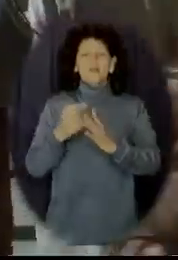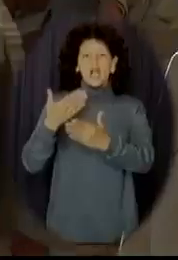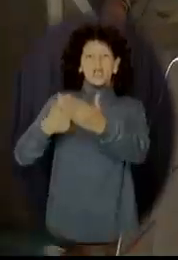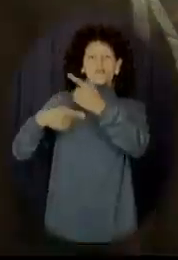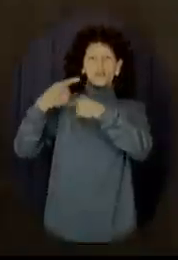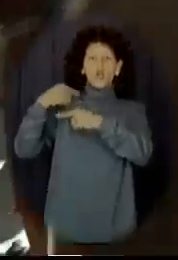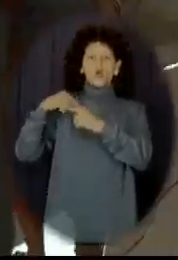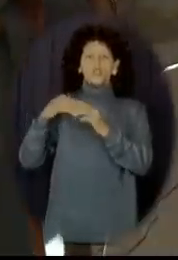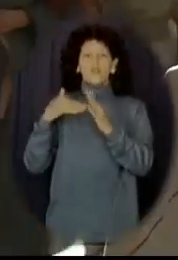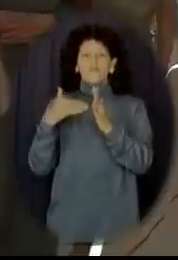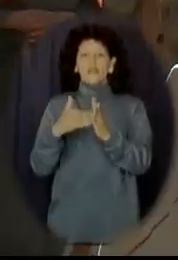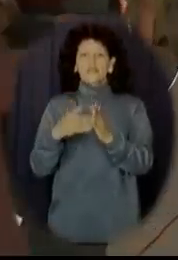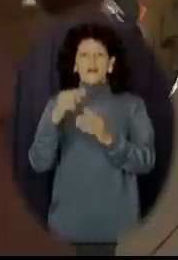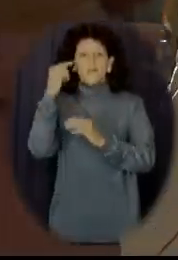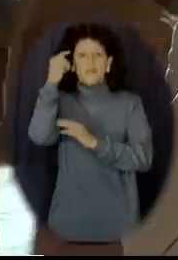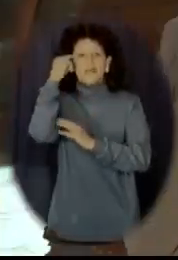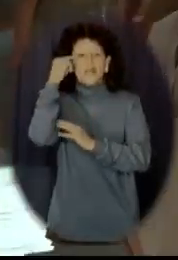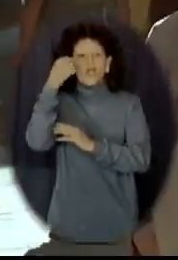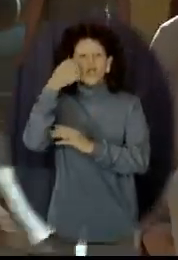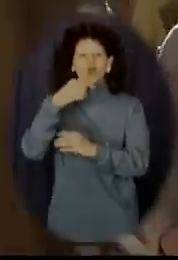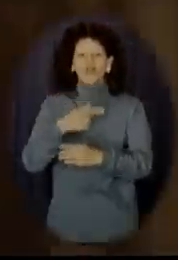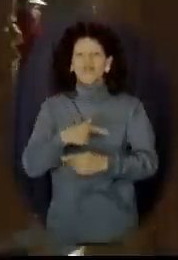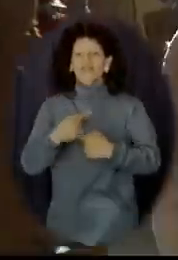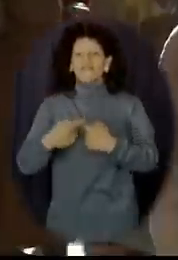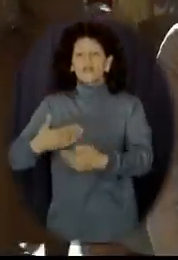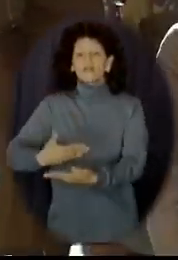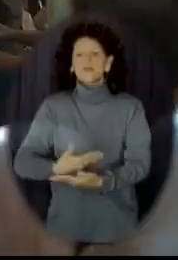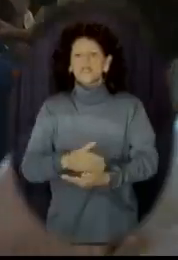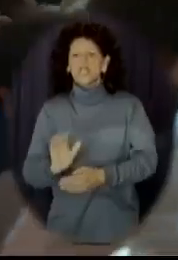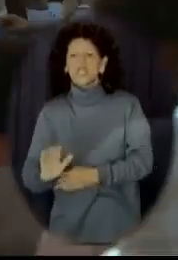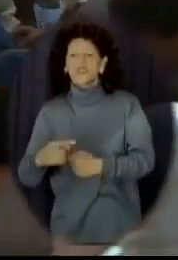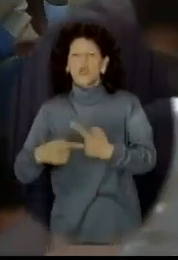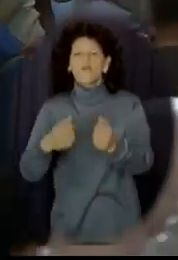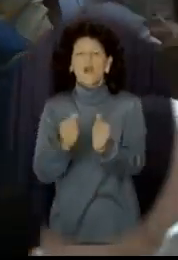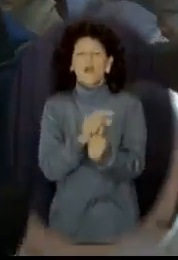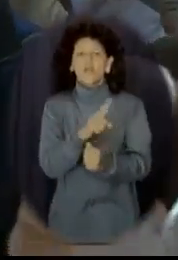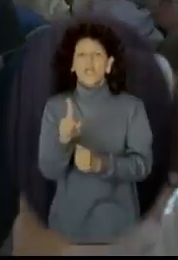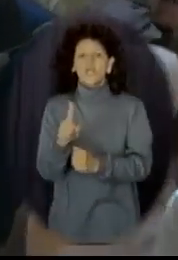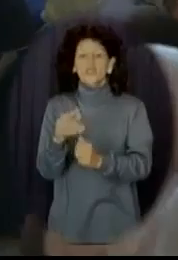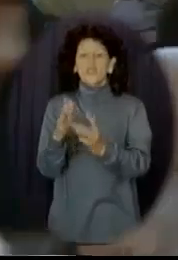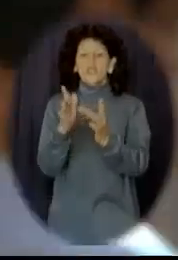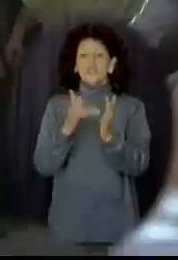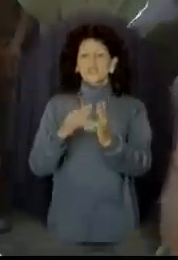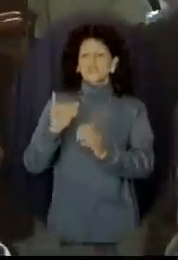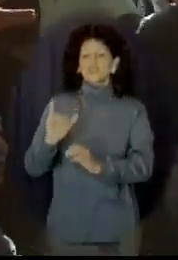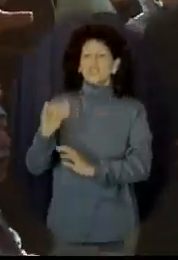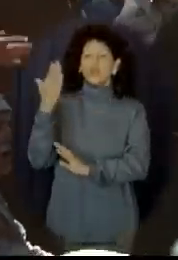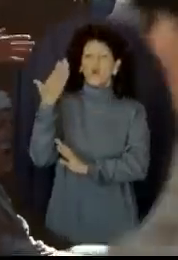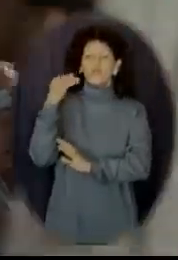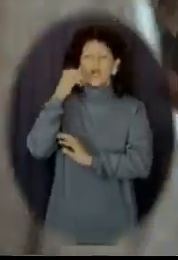regreso, pensando que el niño iba con ellos, no se percataron de que Jesús se quedó atrás.